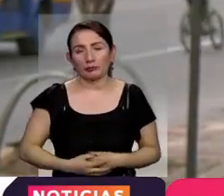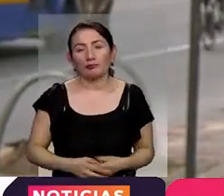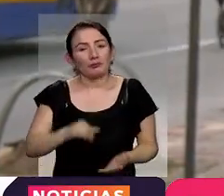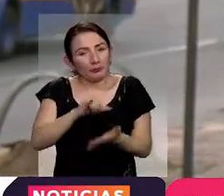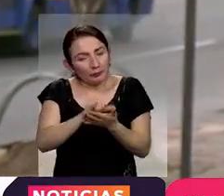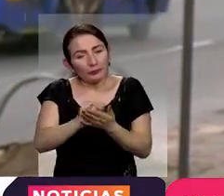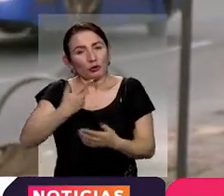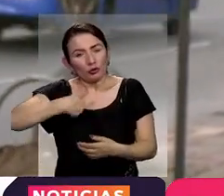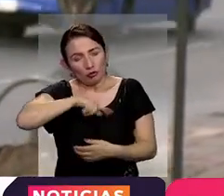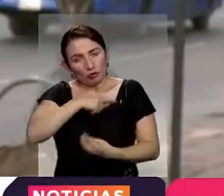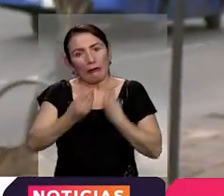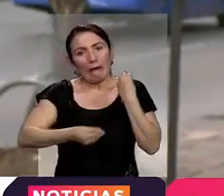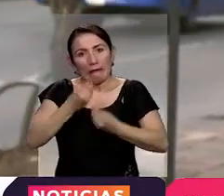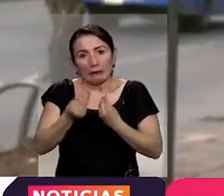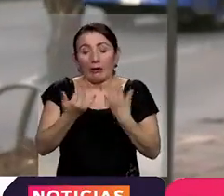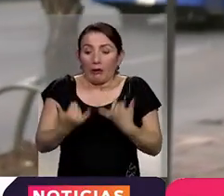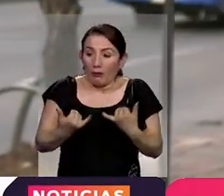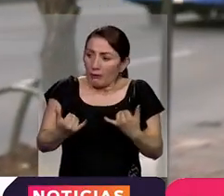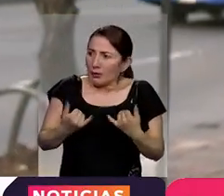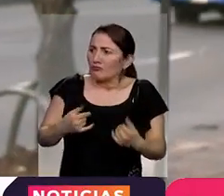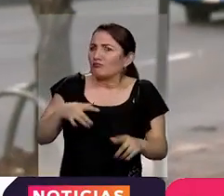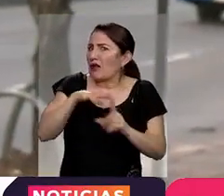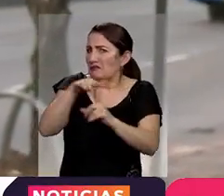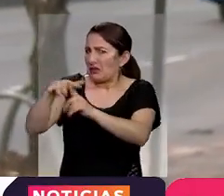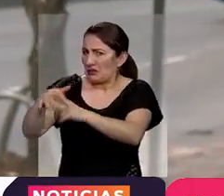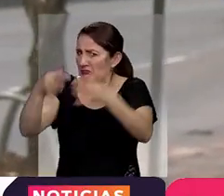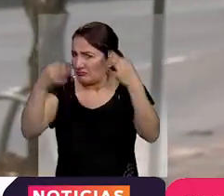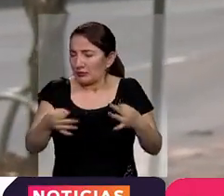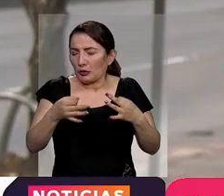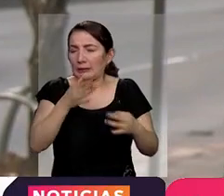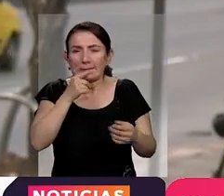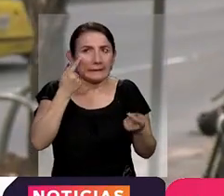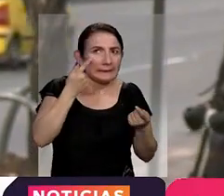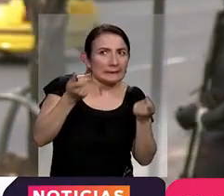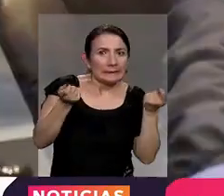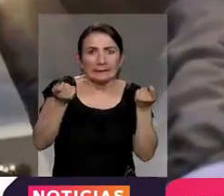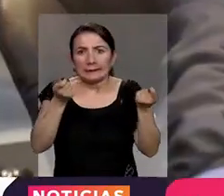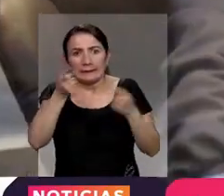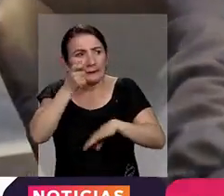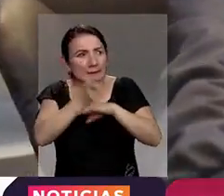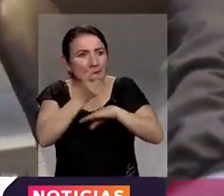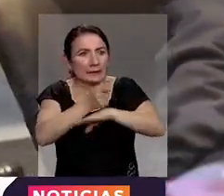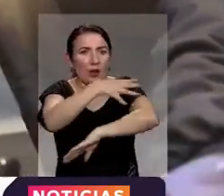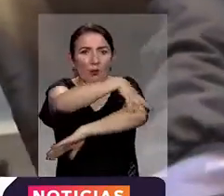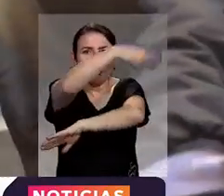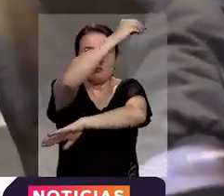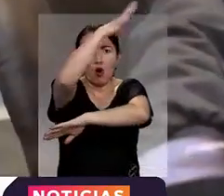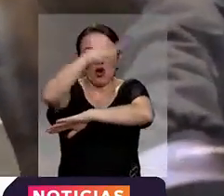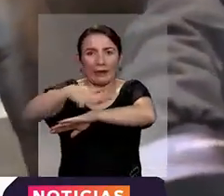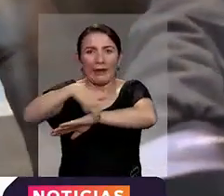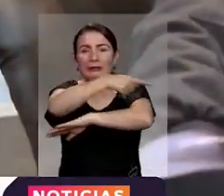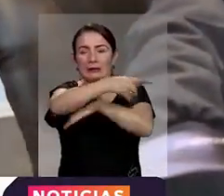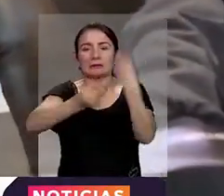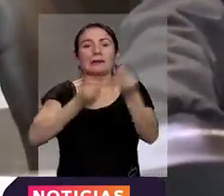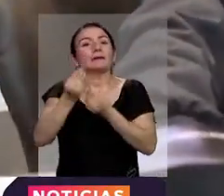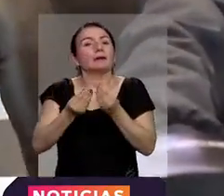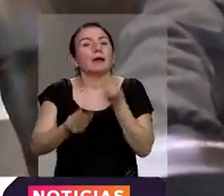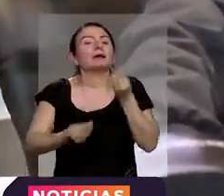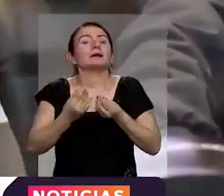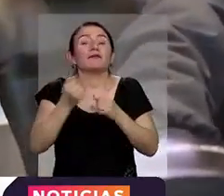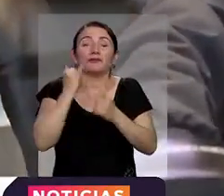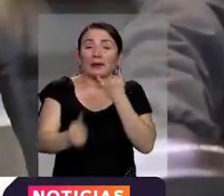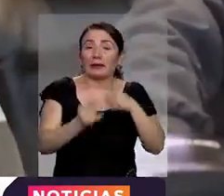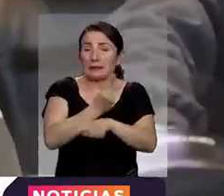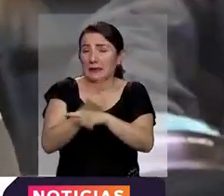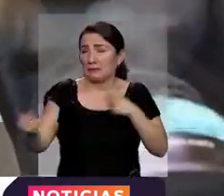esa forma, nosotros, por más que en este momento no haya una afectación, estamos en un monitoreo constante del volcán. Según el consolidado de aerolíneas, se estima que este fin de